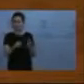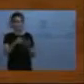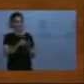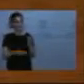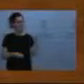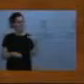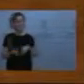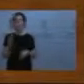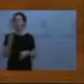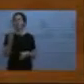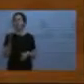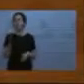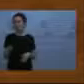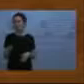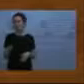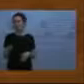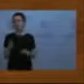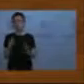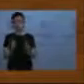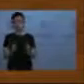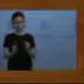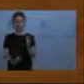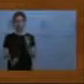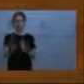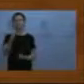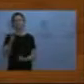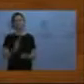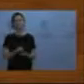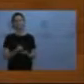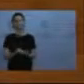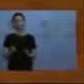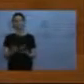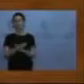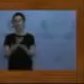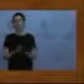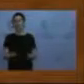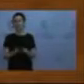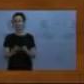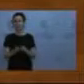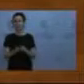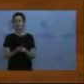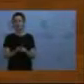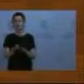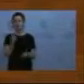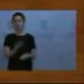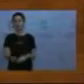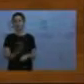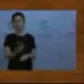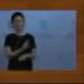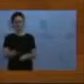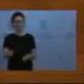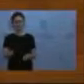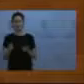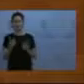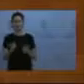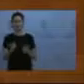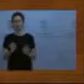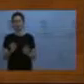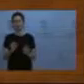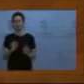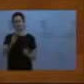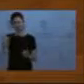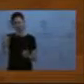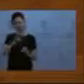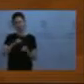clubes deportivos muchas veces acaban pagando con el niño acosado, porque juega peor al fútbol, por ponerles a ustedes un ejemplo. Lo echan del